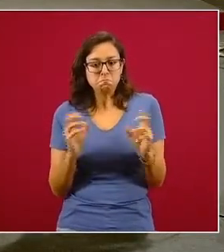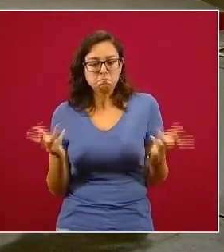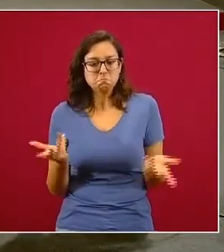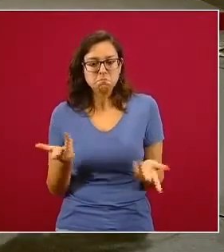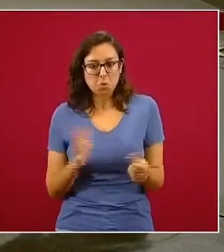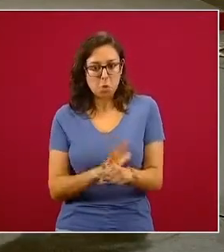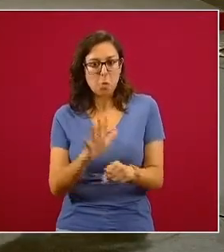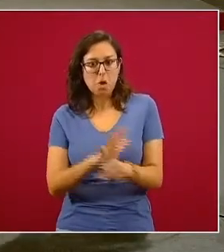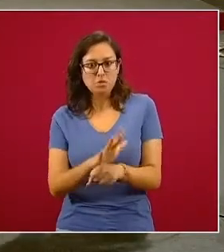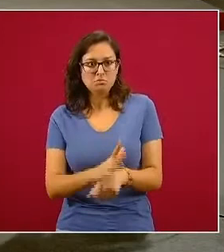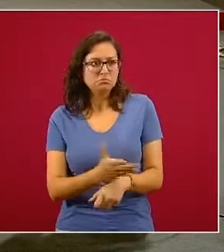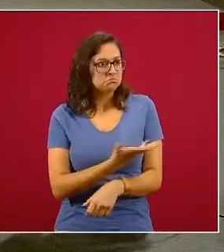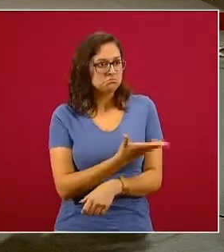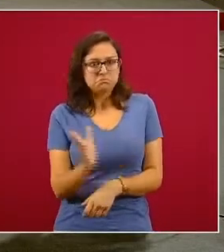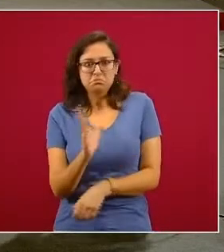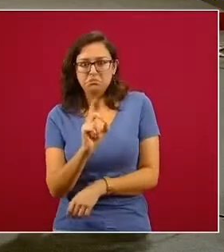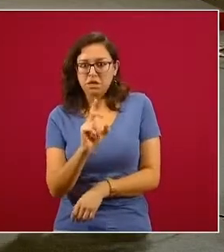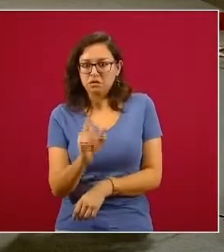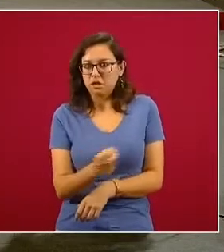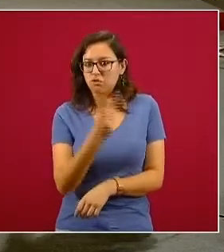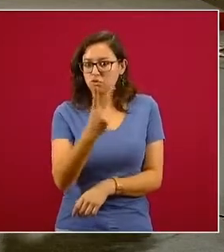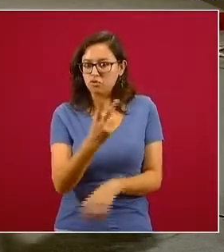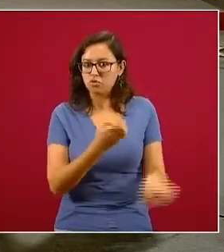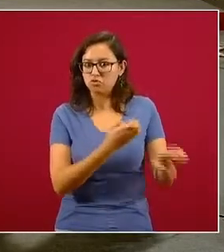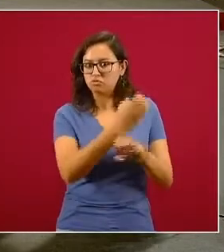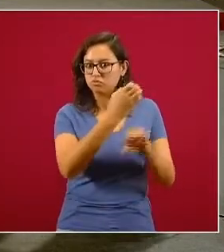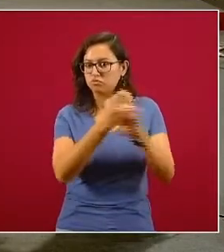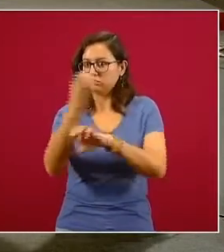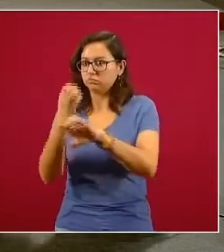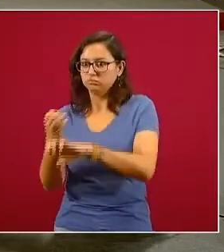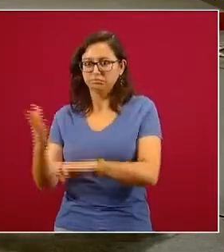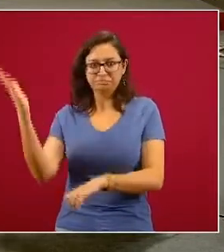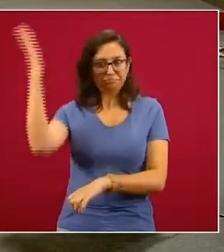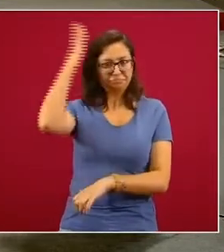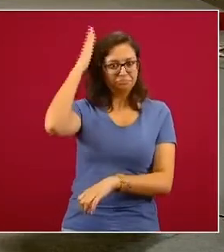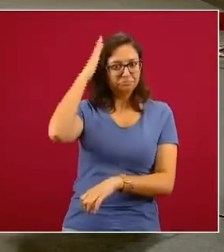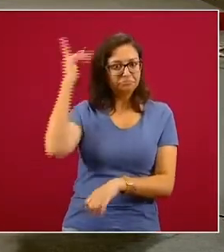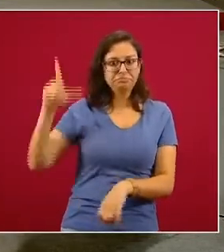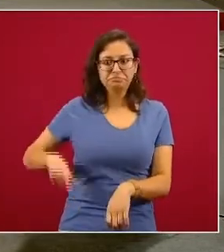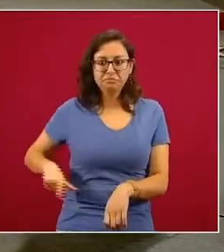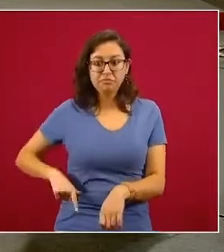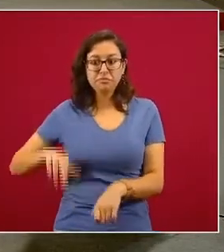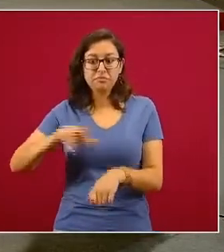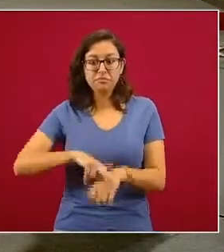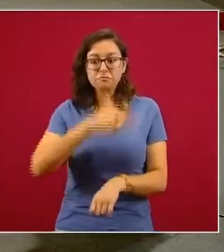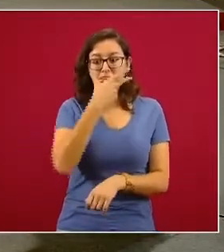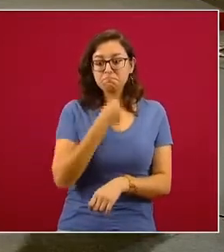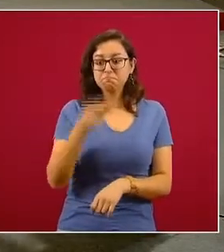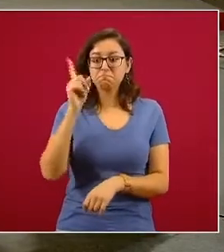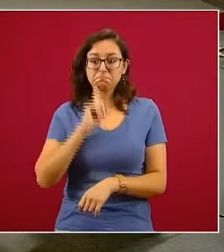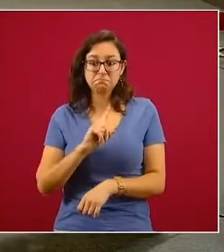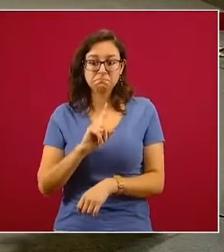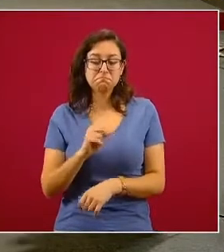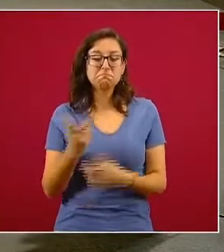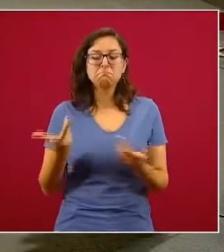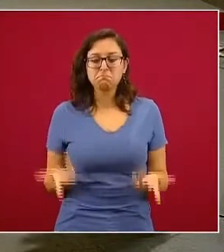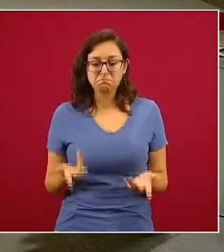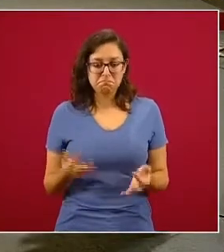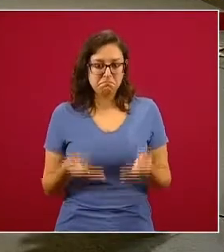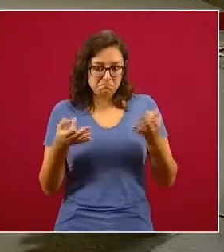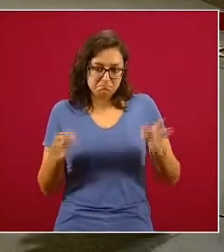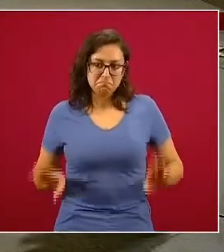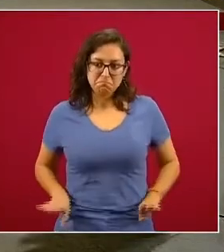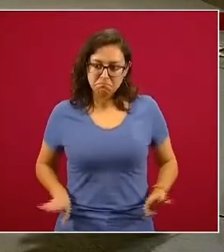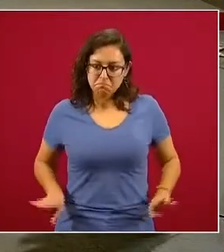entidades federativas que tengan titulares del Poder Ejecutivo, gobernadores, gobernadoras, la jefa de gobierno, con una actitud